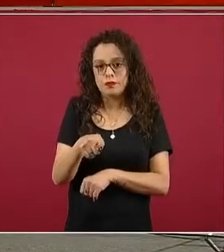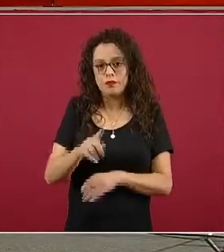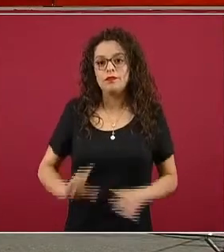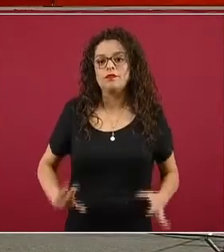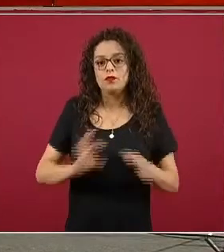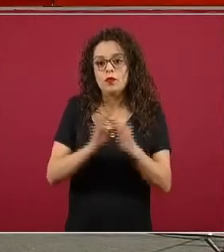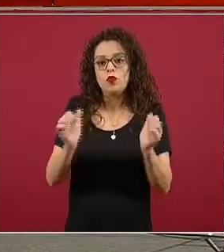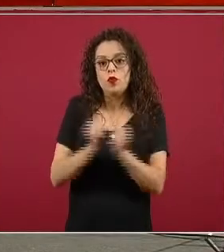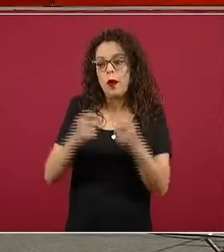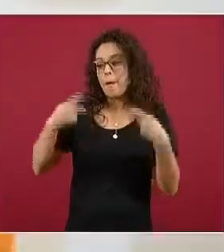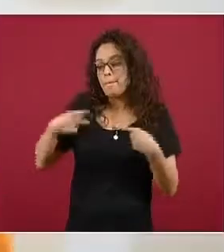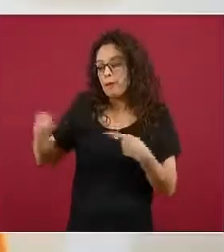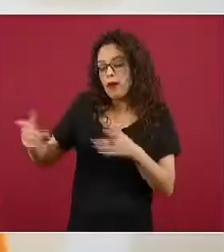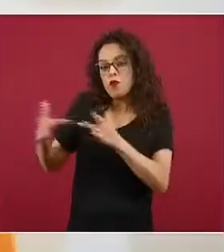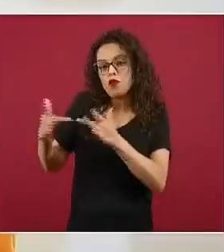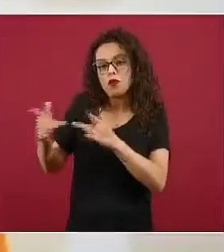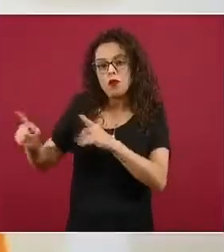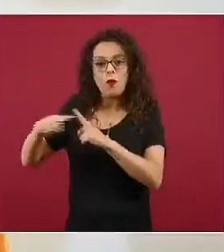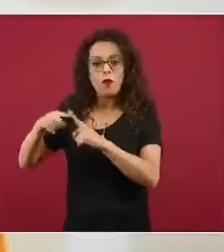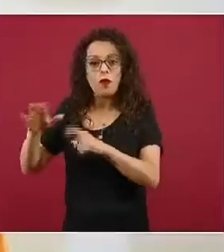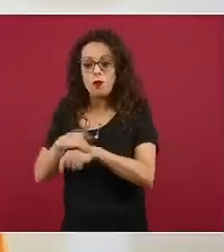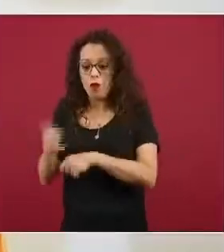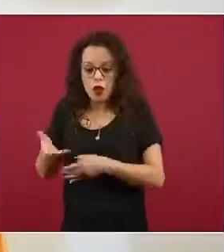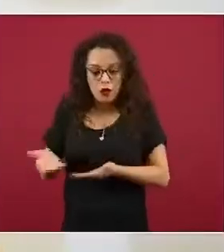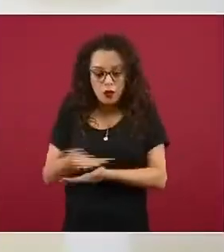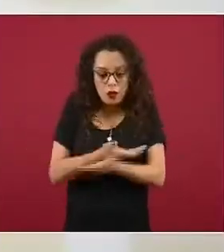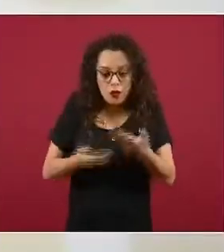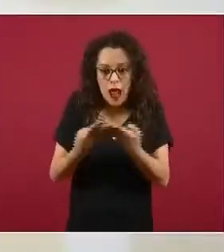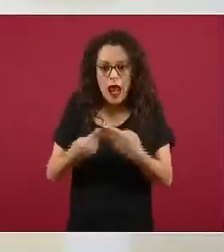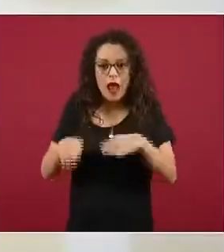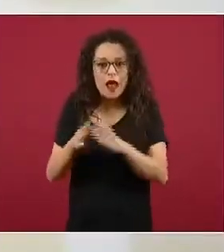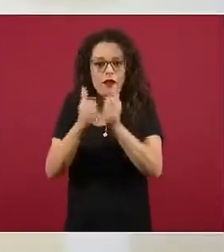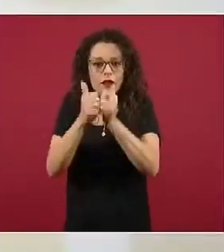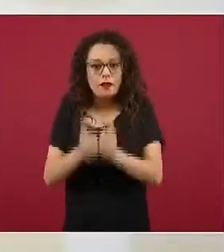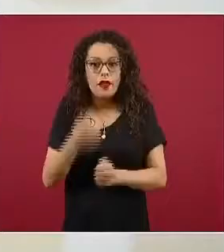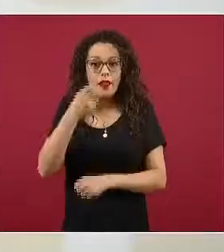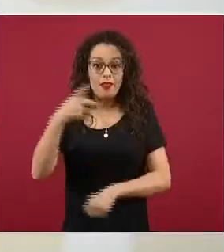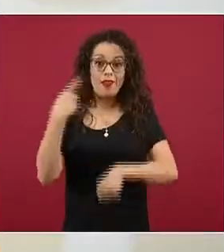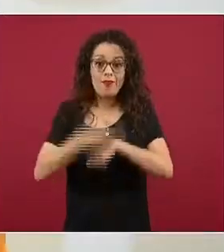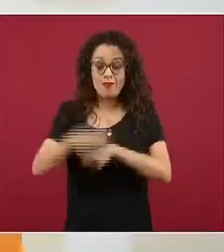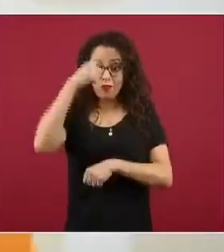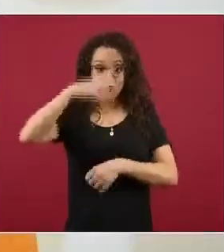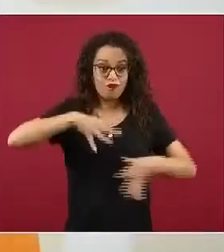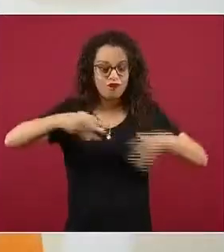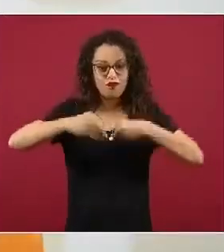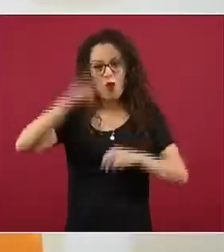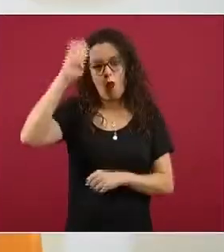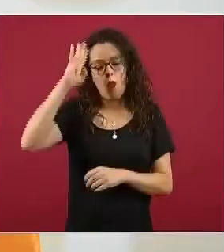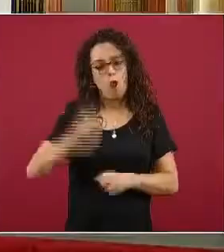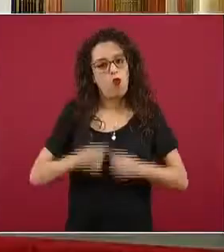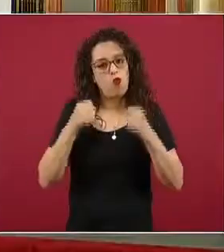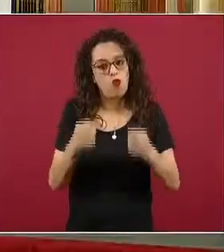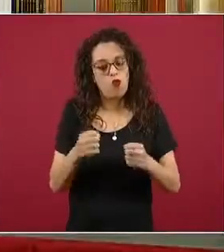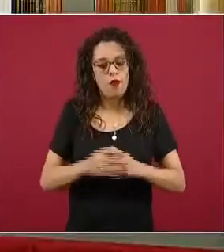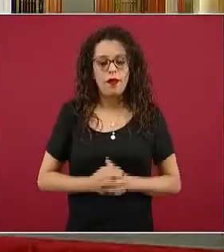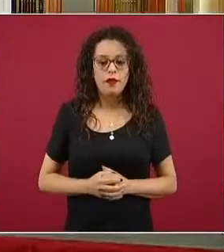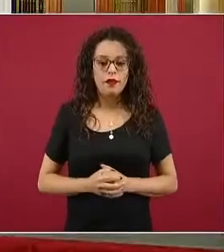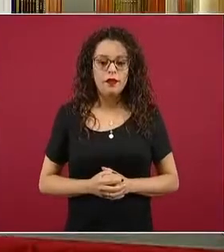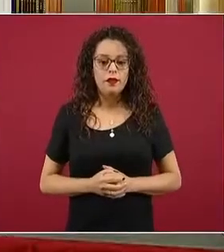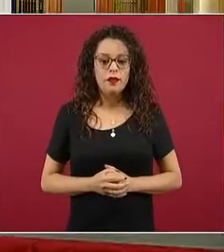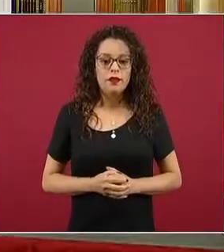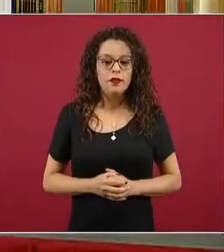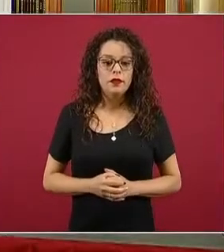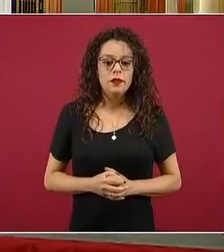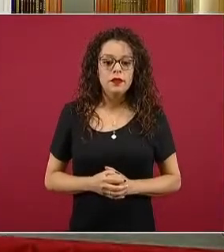asociación epidemiológica, porque conviven y el riesgo de contagio es muy alto. La operación al mínimo de